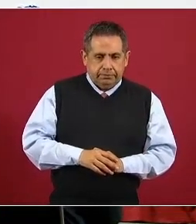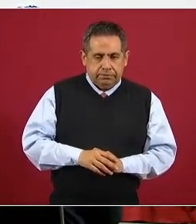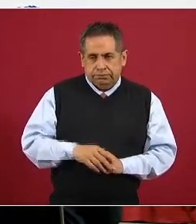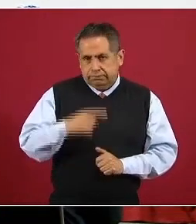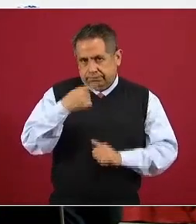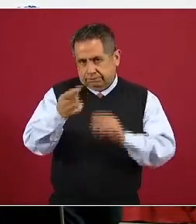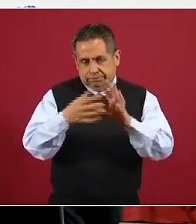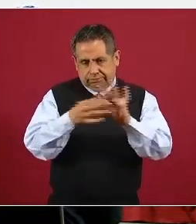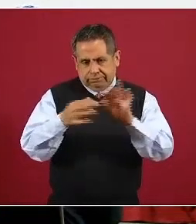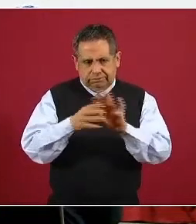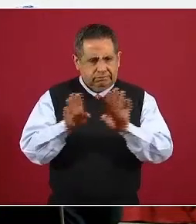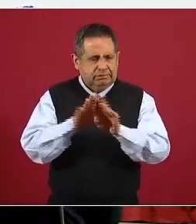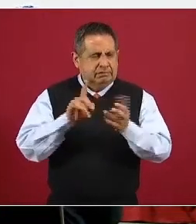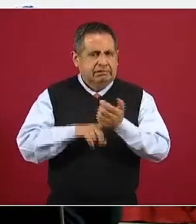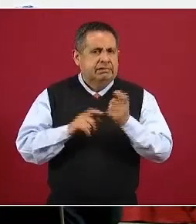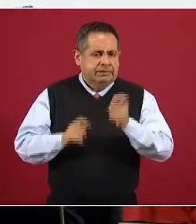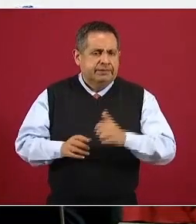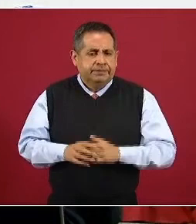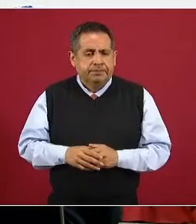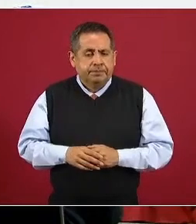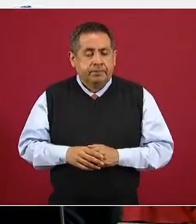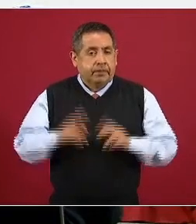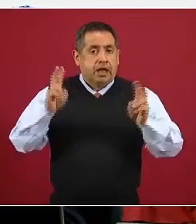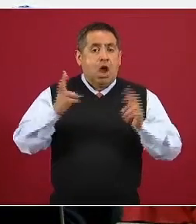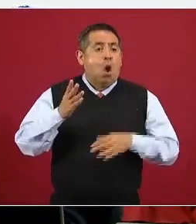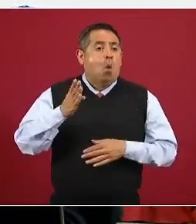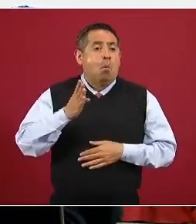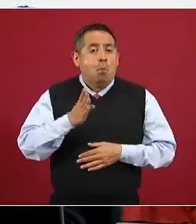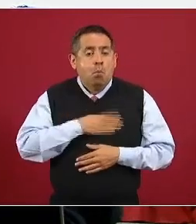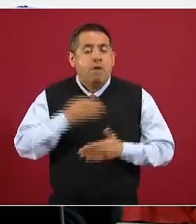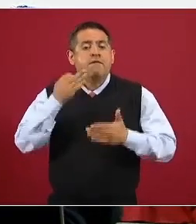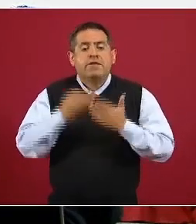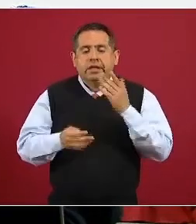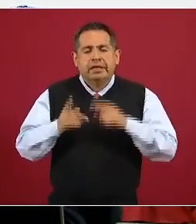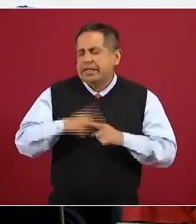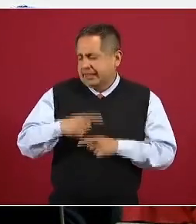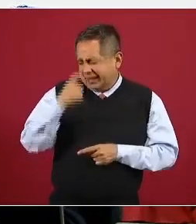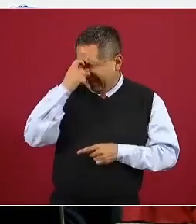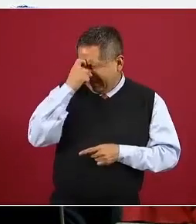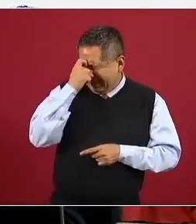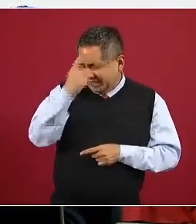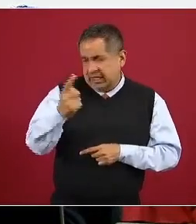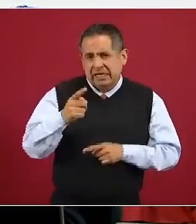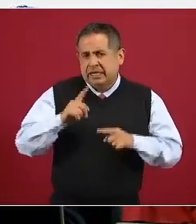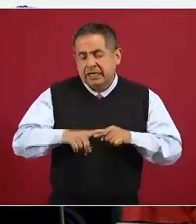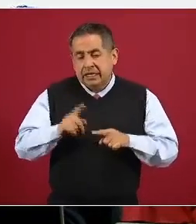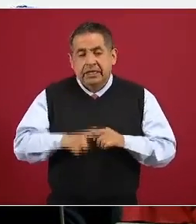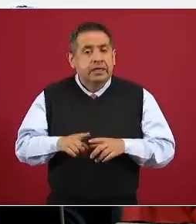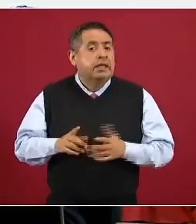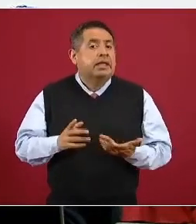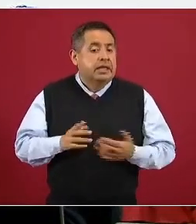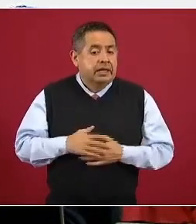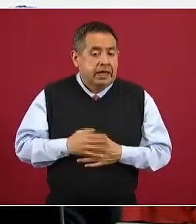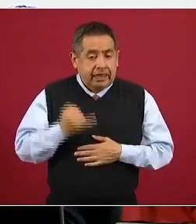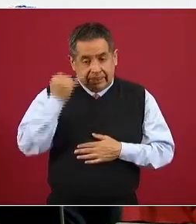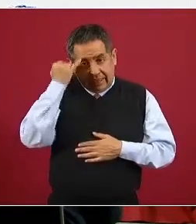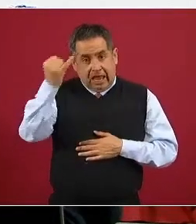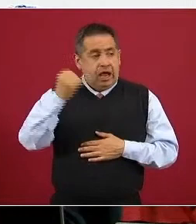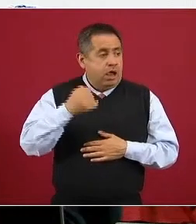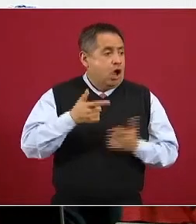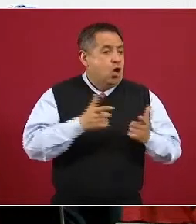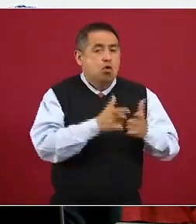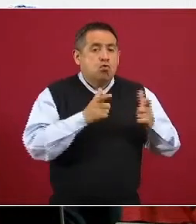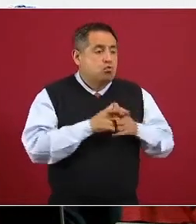Déjenme platicarles además que el Buen Fin nace de la iniciativa de un grupo